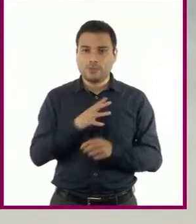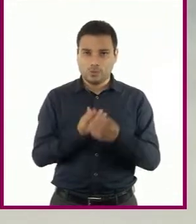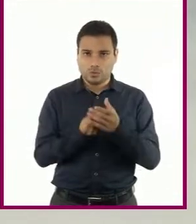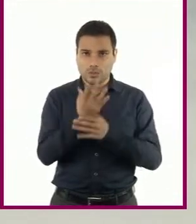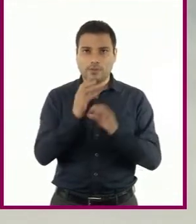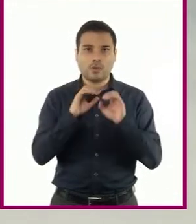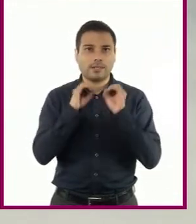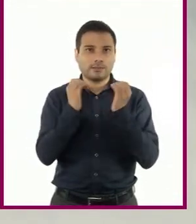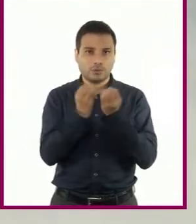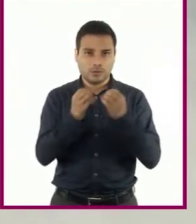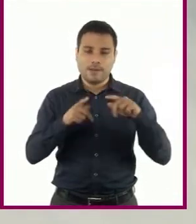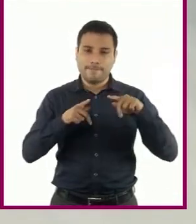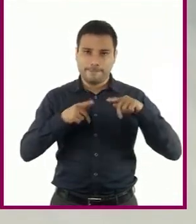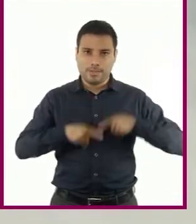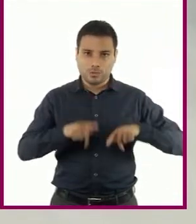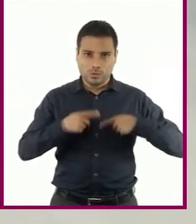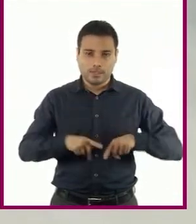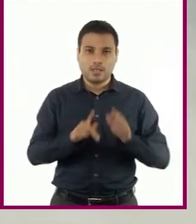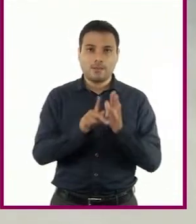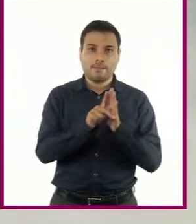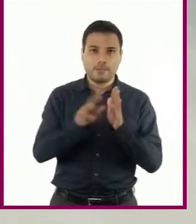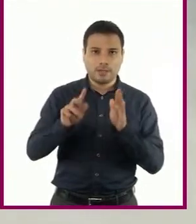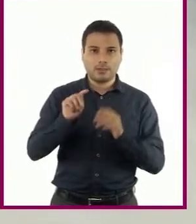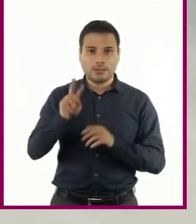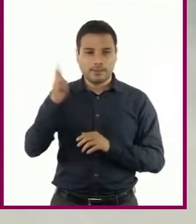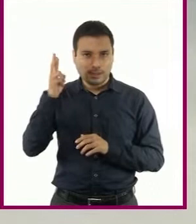de la sociedad civil y los medios de comunicación.